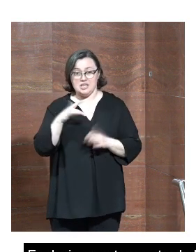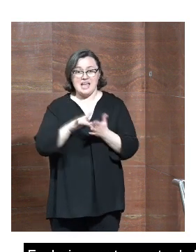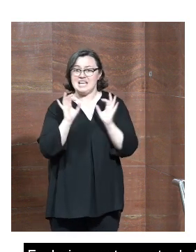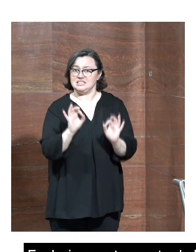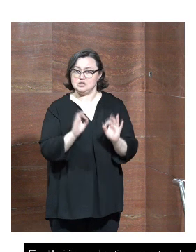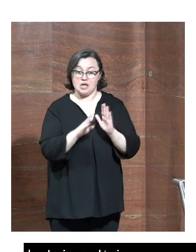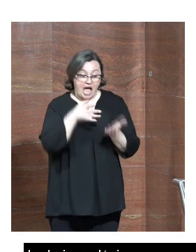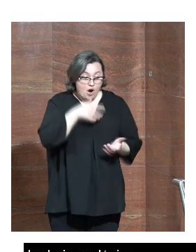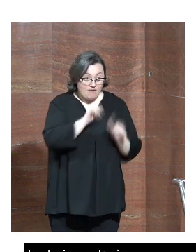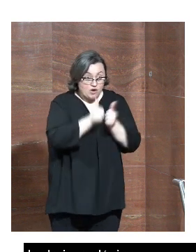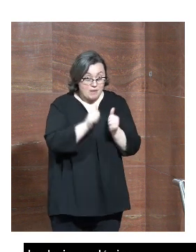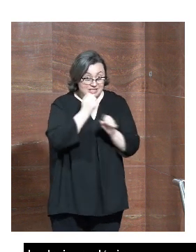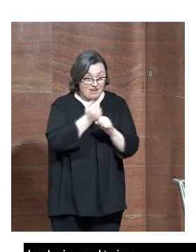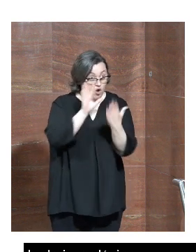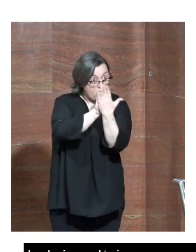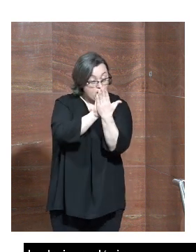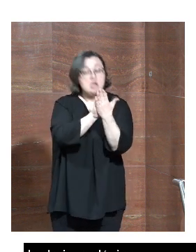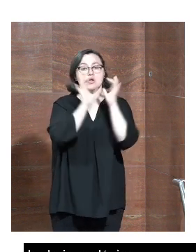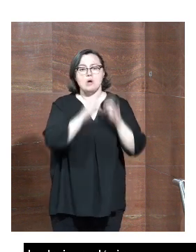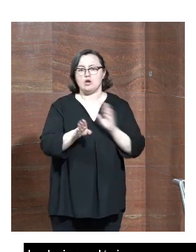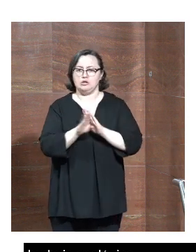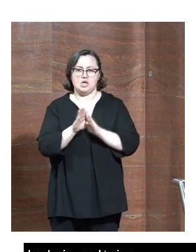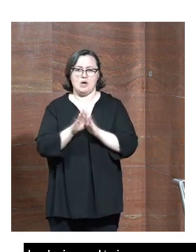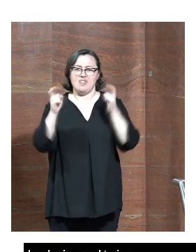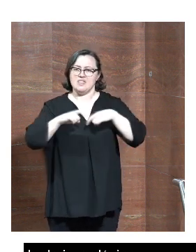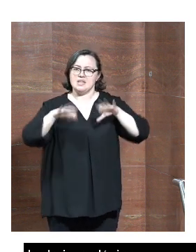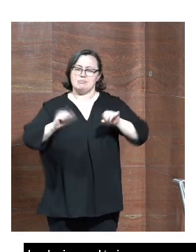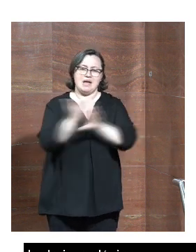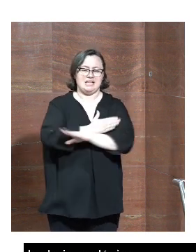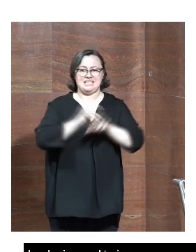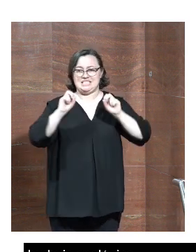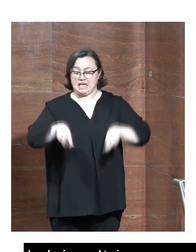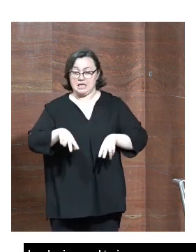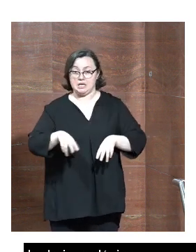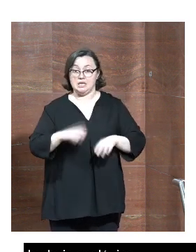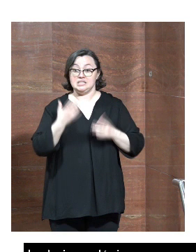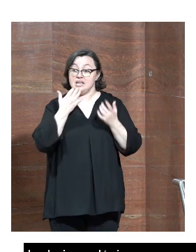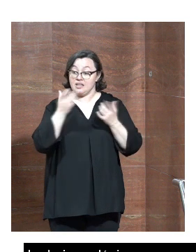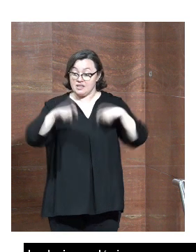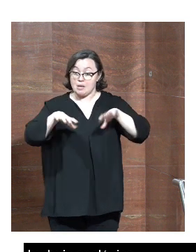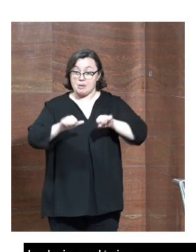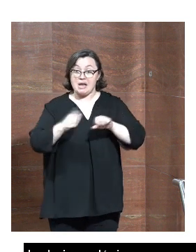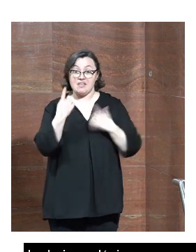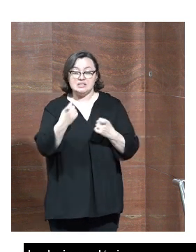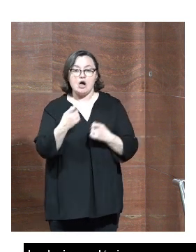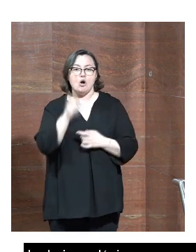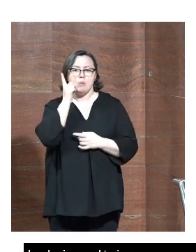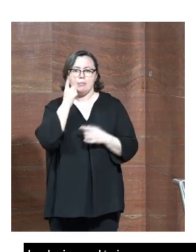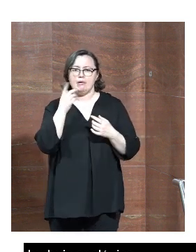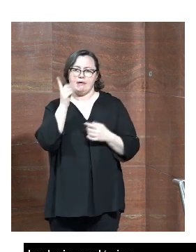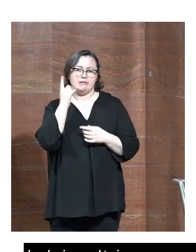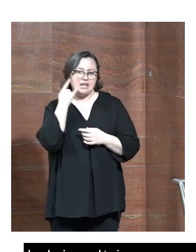como están, atendámoslos como están, sin una cita previa. Si la cita previa se necesita con un teléfono